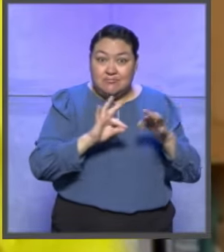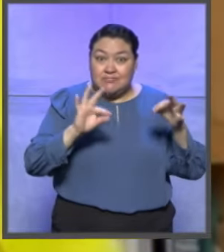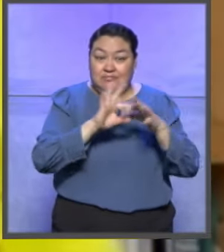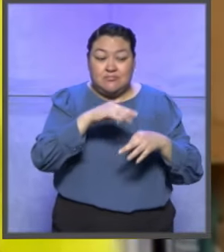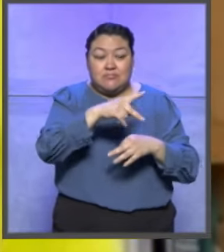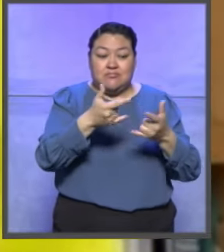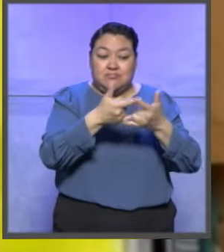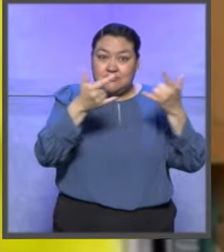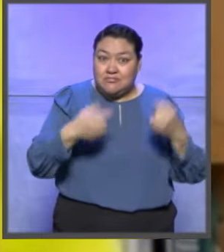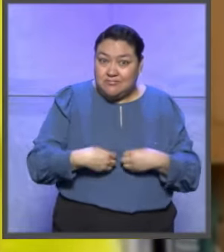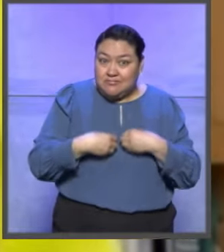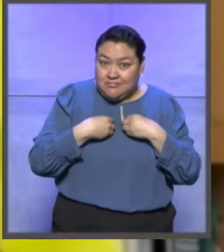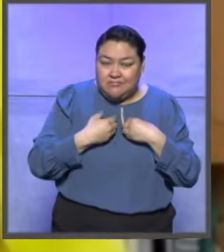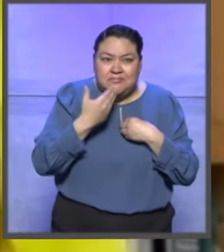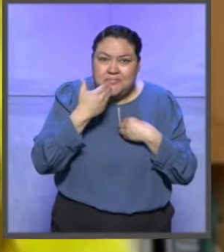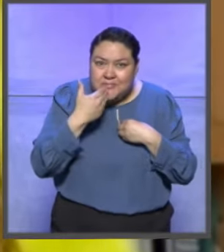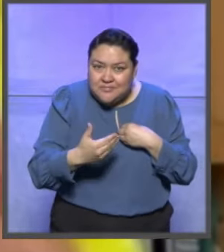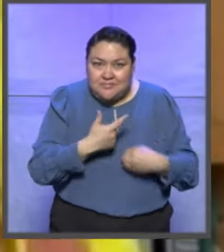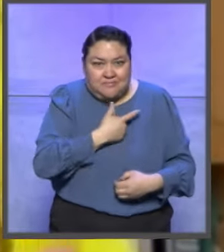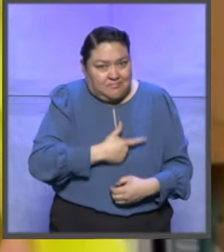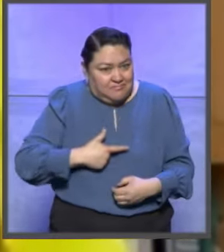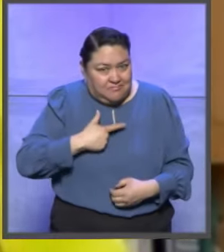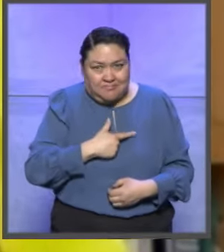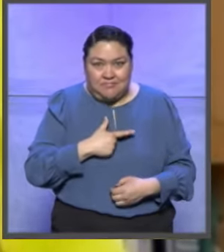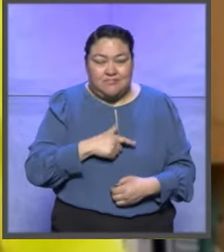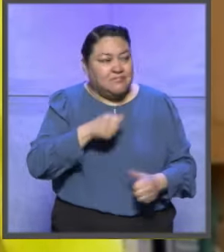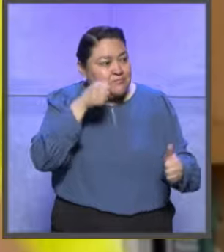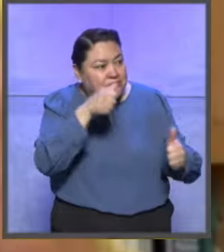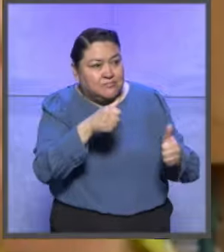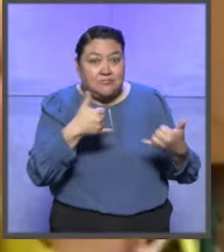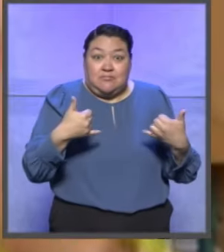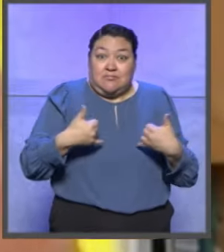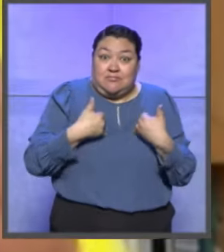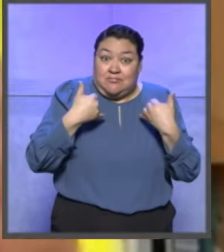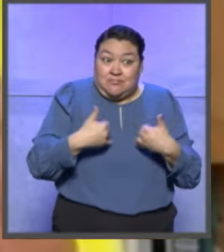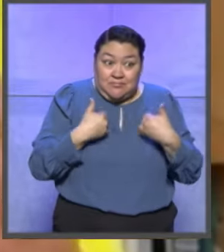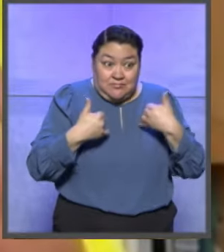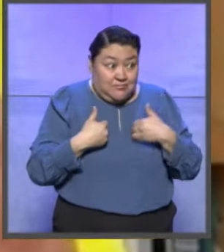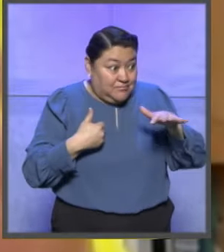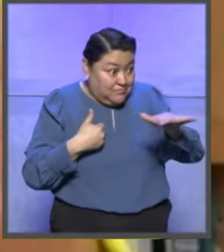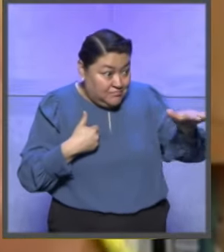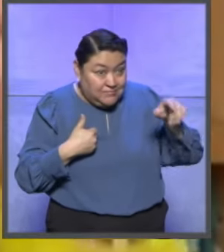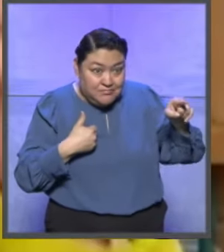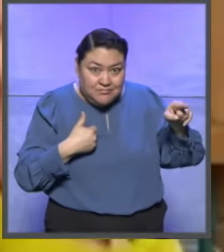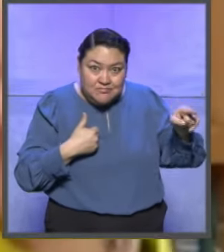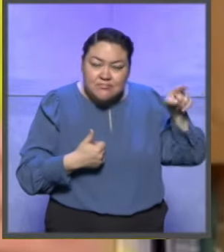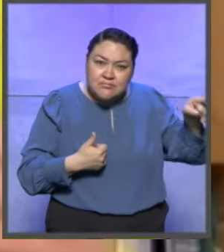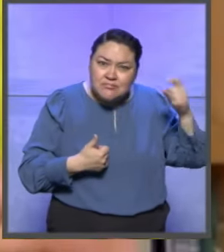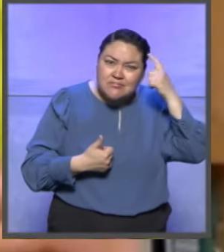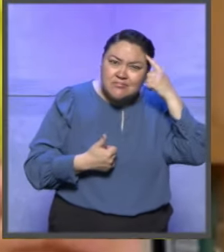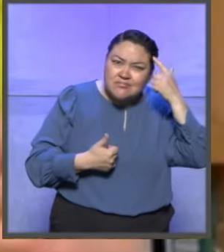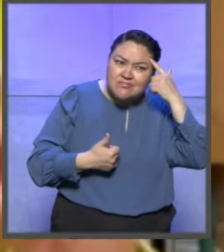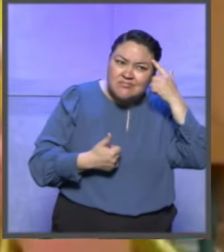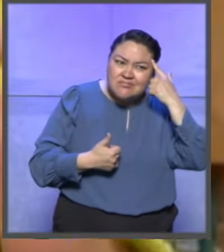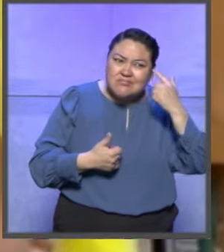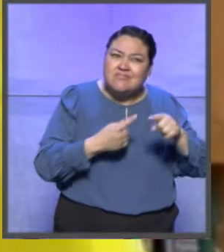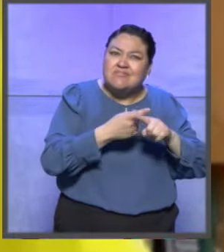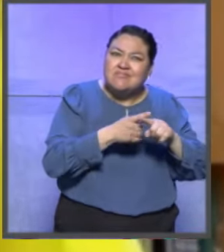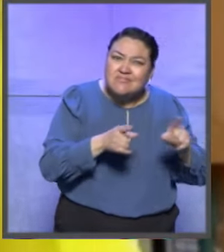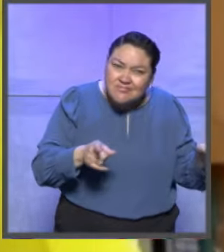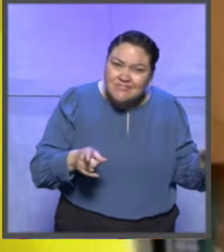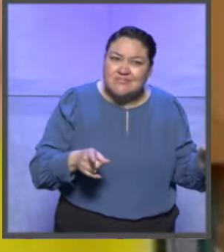y nos regalaron además de sus vivencias, y me parece a mí que fue muy importante escuchar que mujeres jóvenes